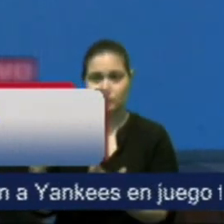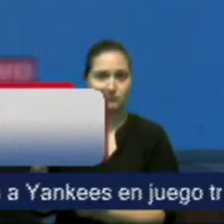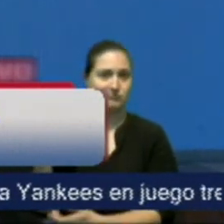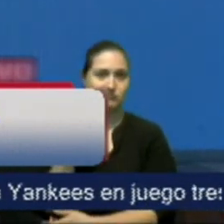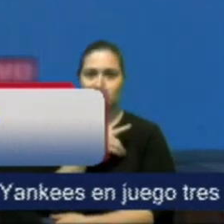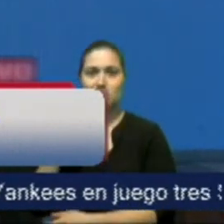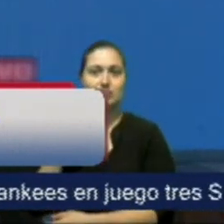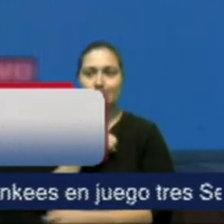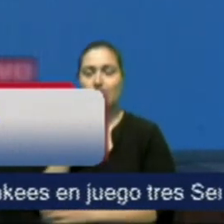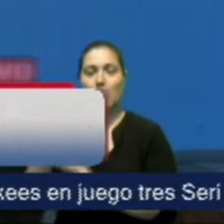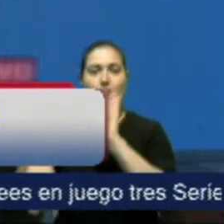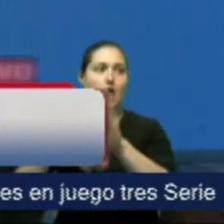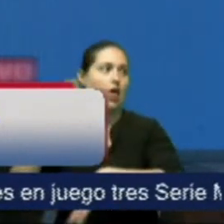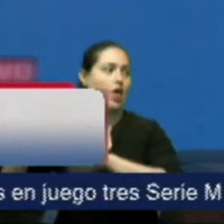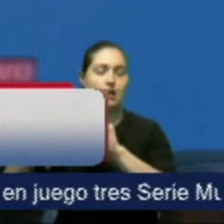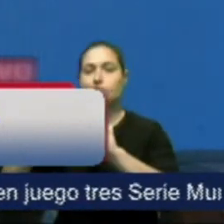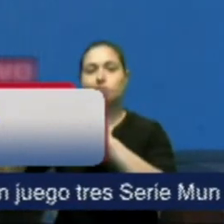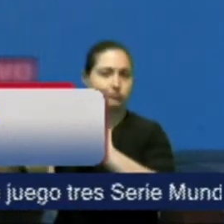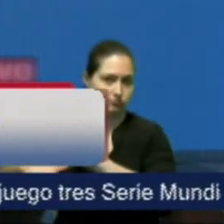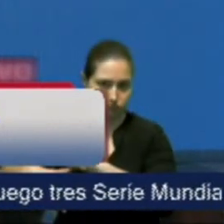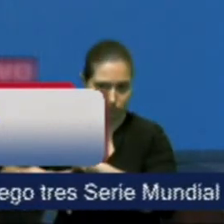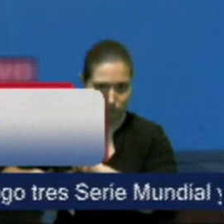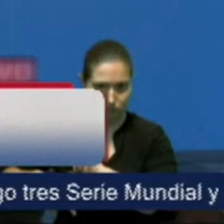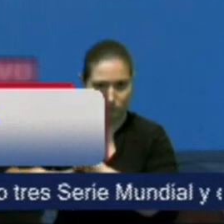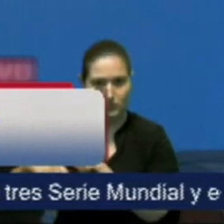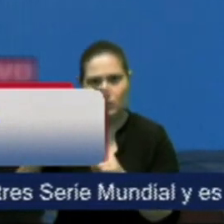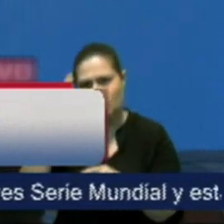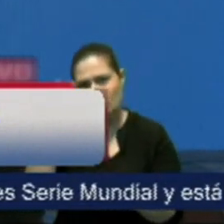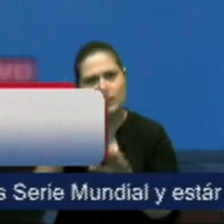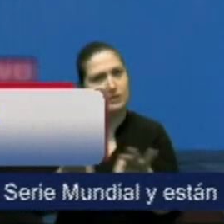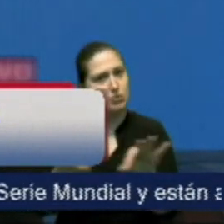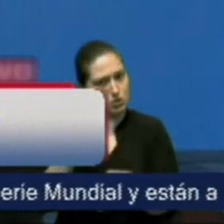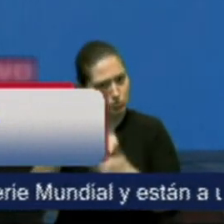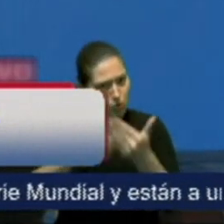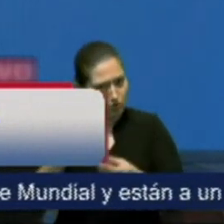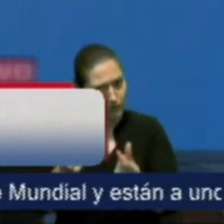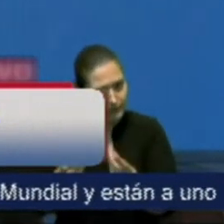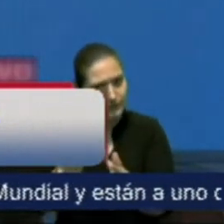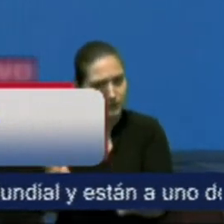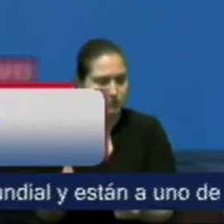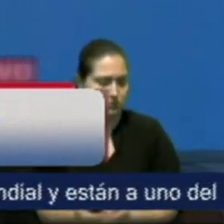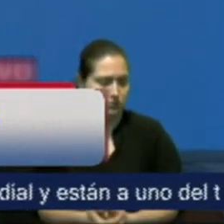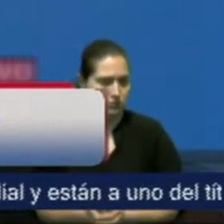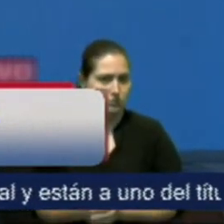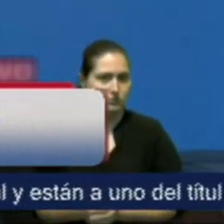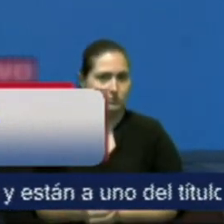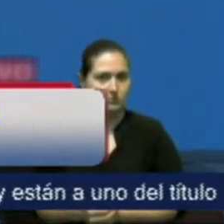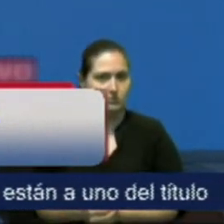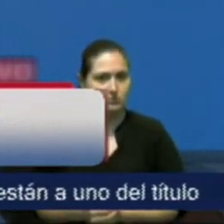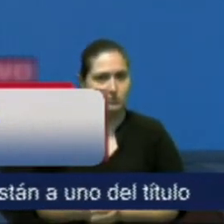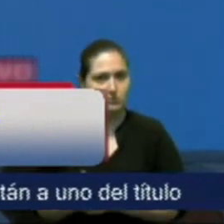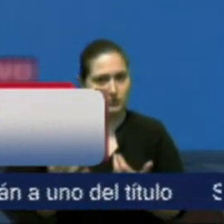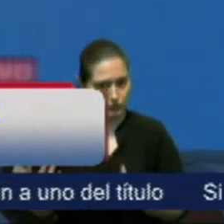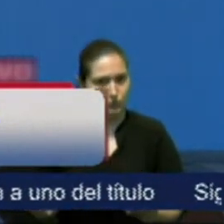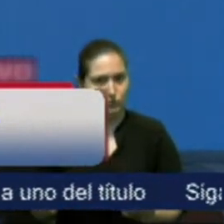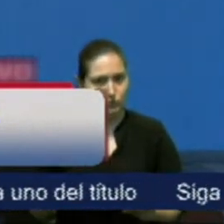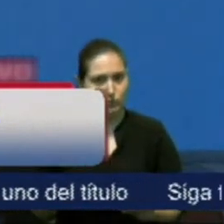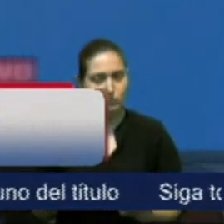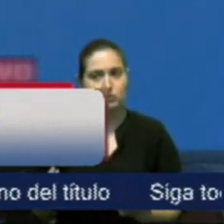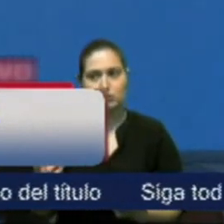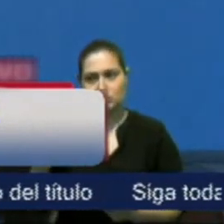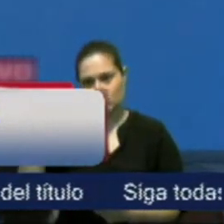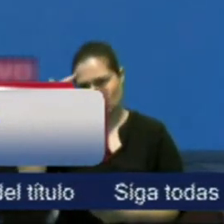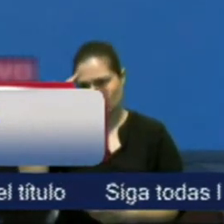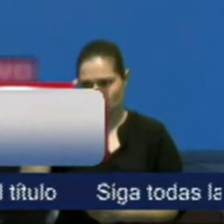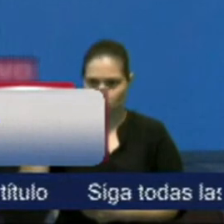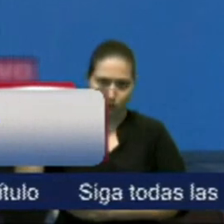Congreso, porque se necesitaba agilizar los procesos. Entonces, en el tema de la eficientización del Estado, lo que